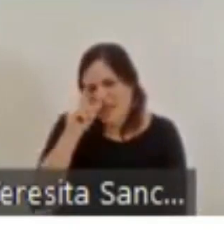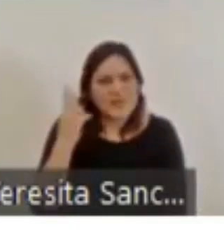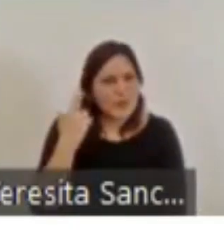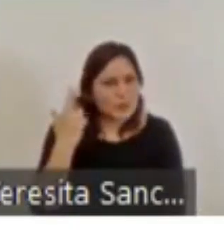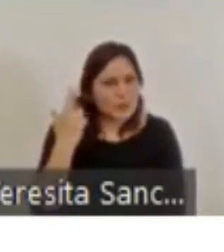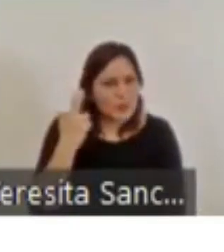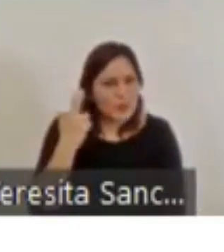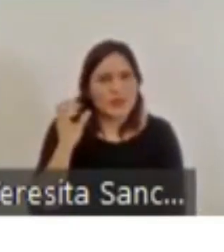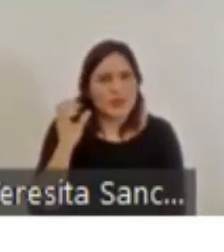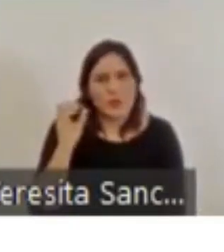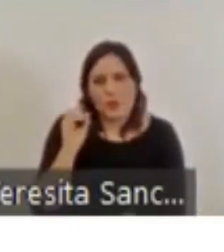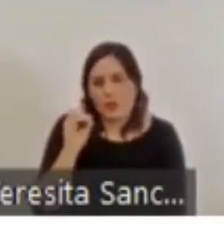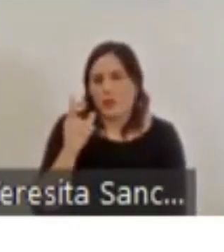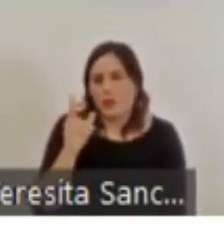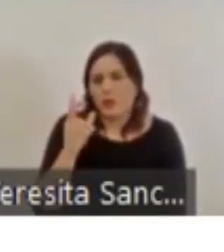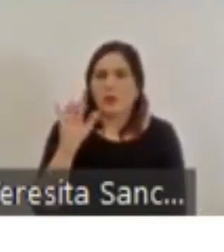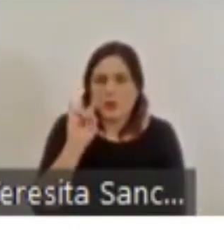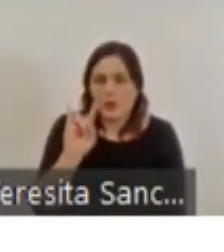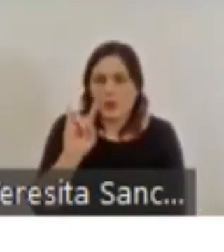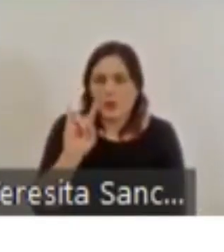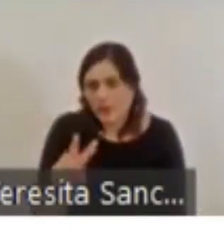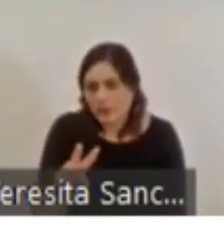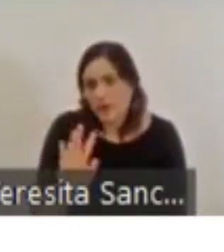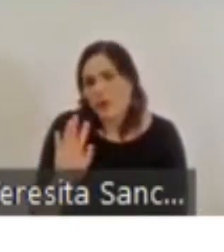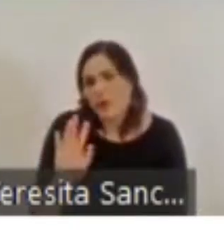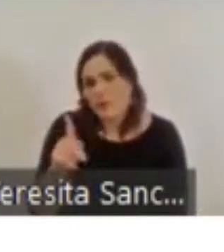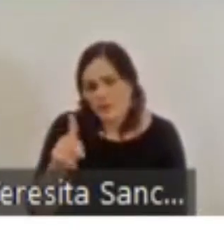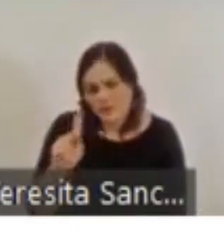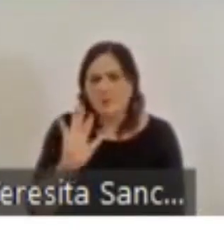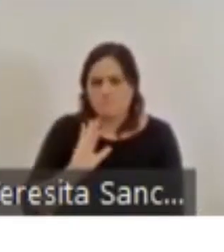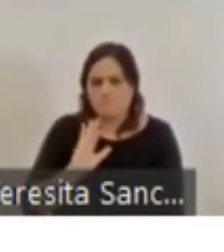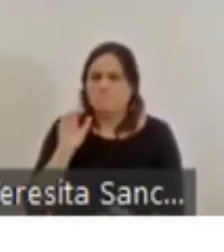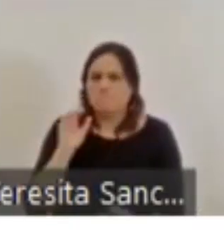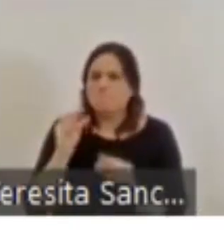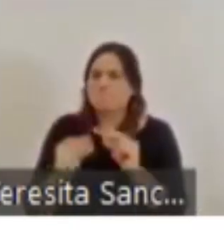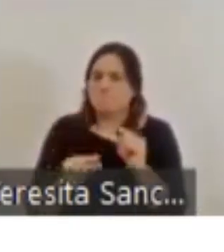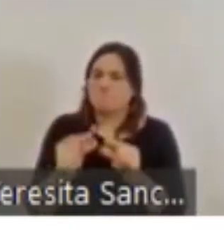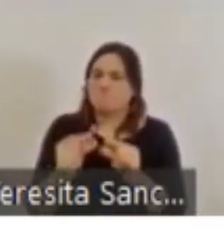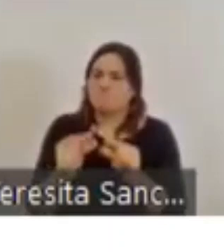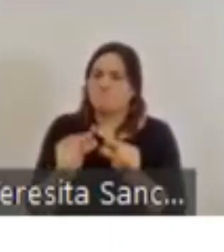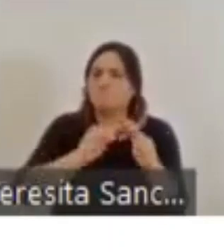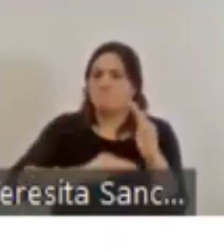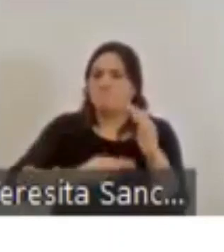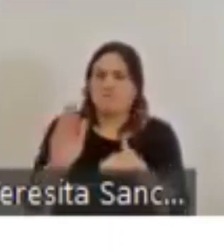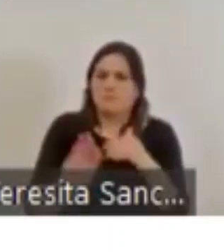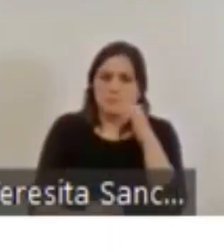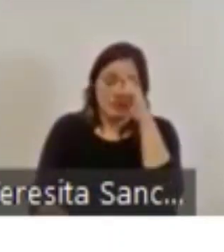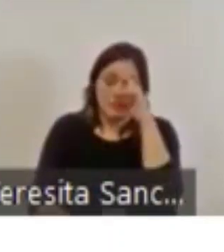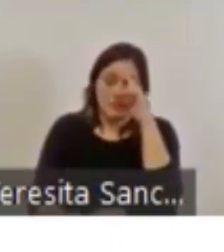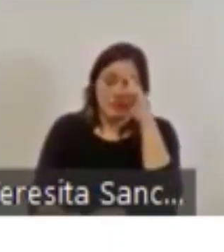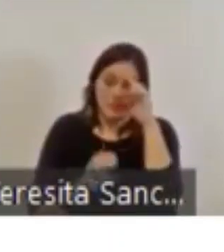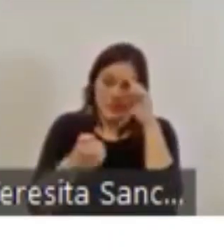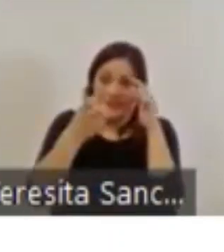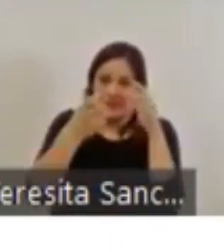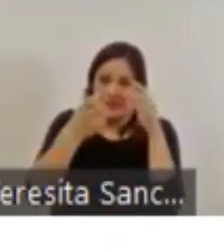aprendiendo. Y pues bueno, es creo yo es un buen inicio.